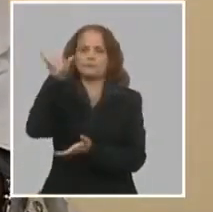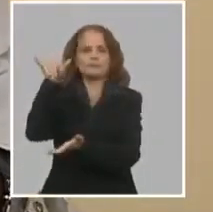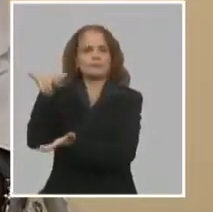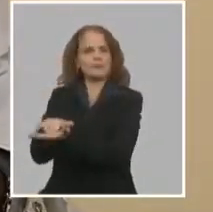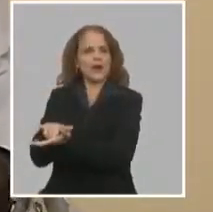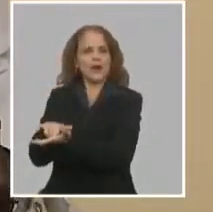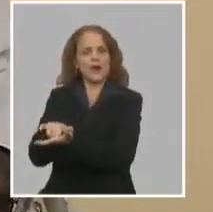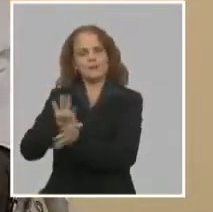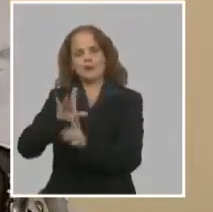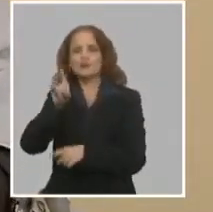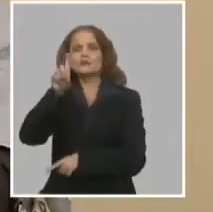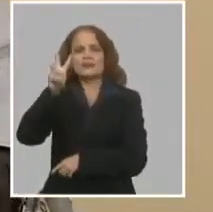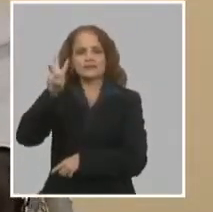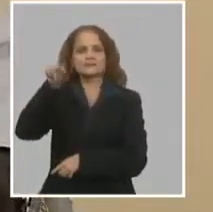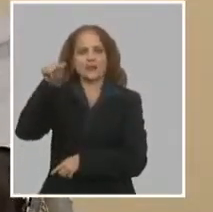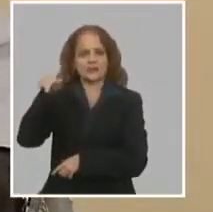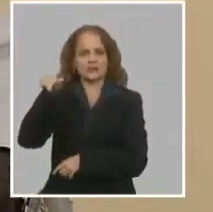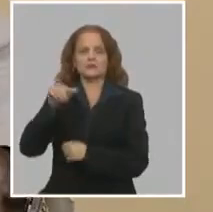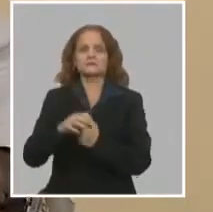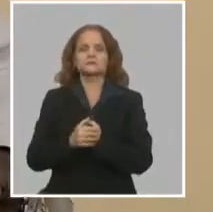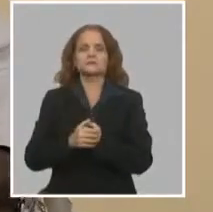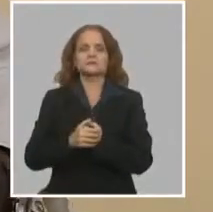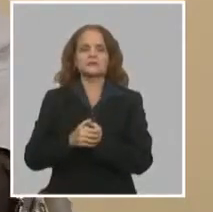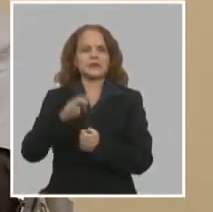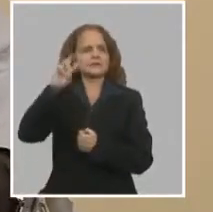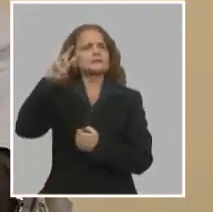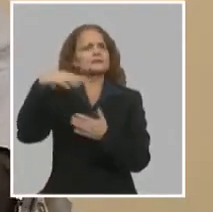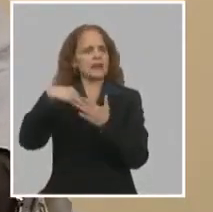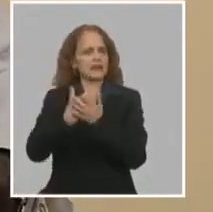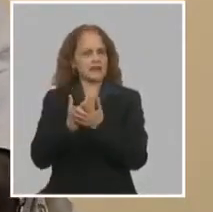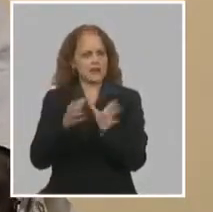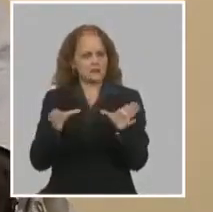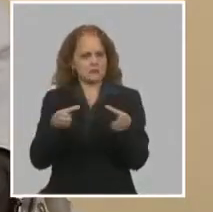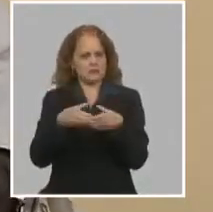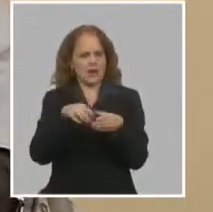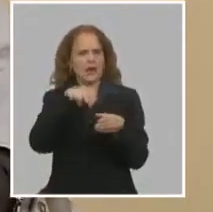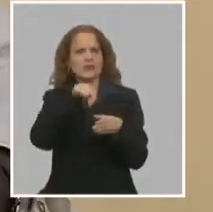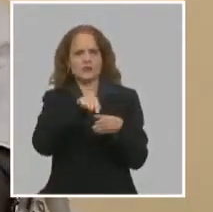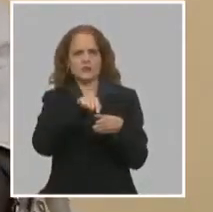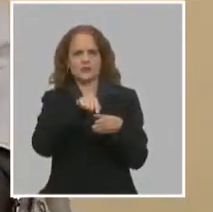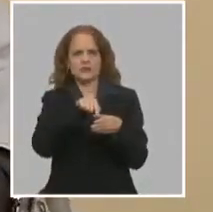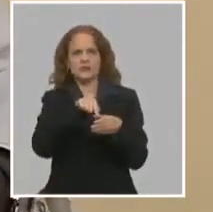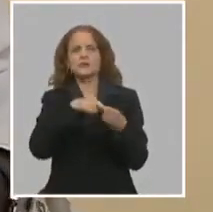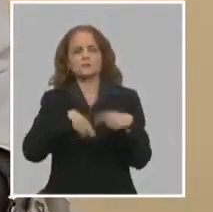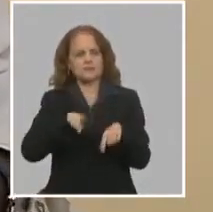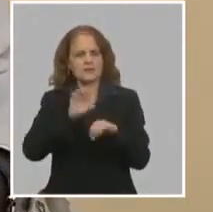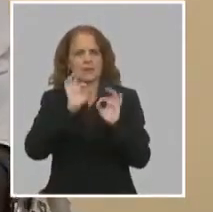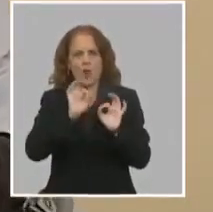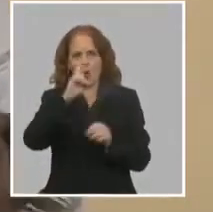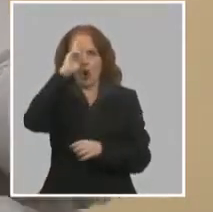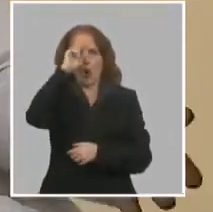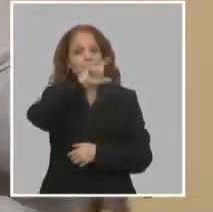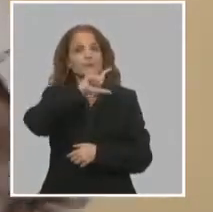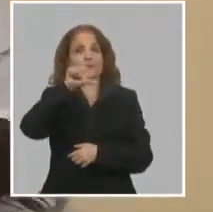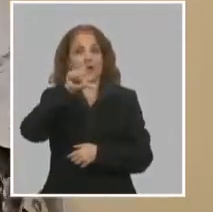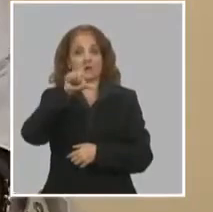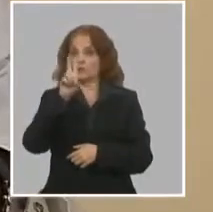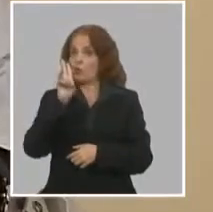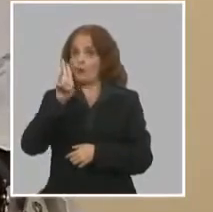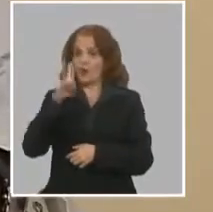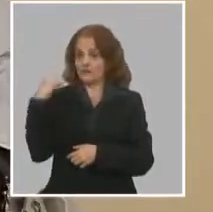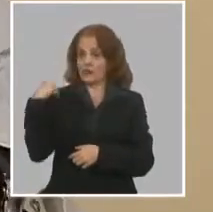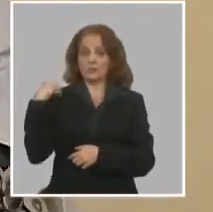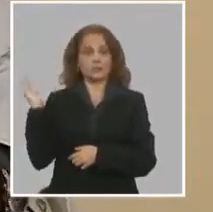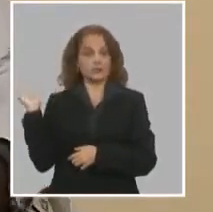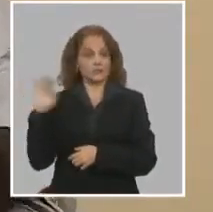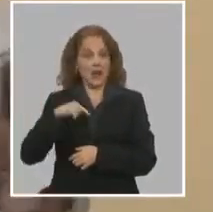allá en la madrugada del día 13, y tres días antes nos reunimos prácticamente en la unidad central de colaboración. Fue un llamado de emergencia. Fue un llamado de